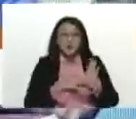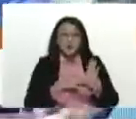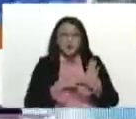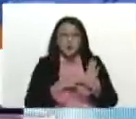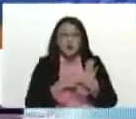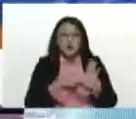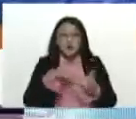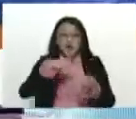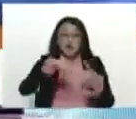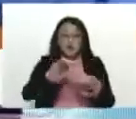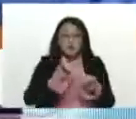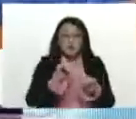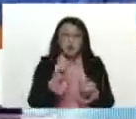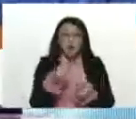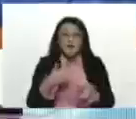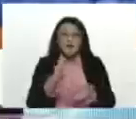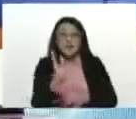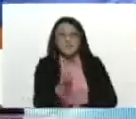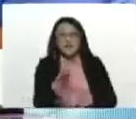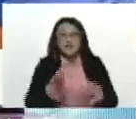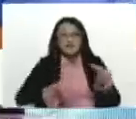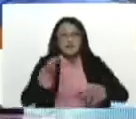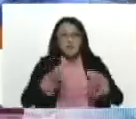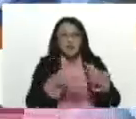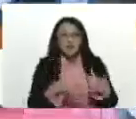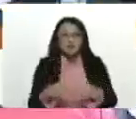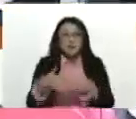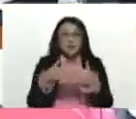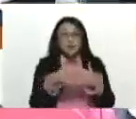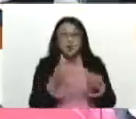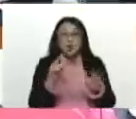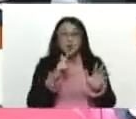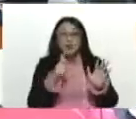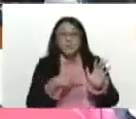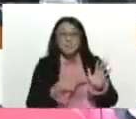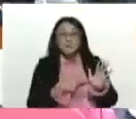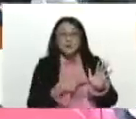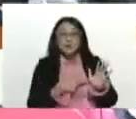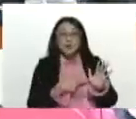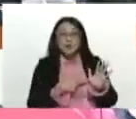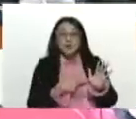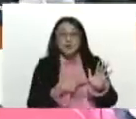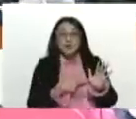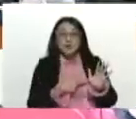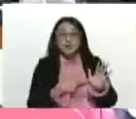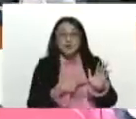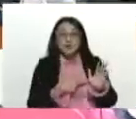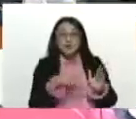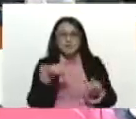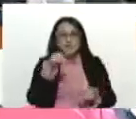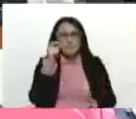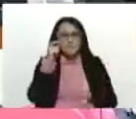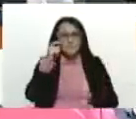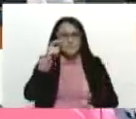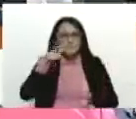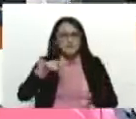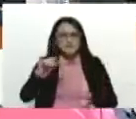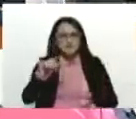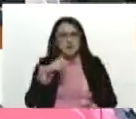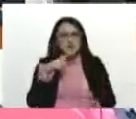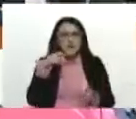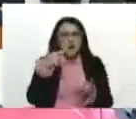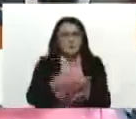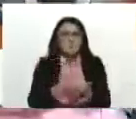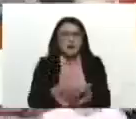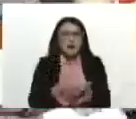entre ellos Ahí está demanda en los tribunales de los Estados Unidos por incumplimiento creyó este señor que le iban a pagar